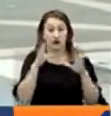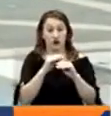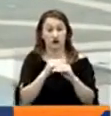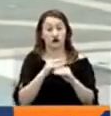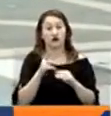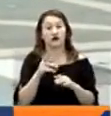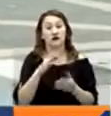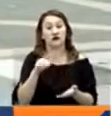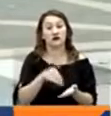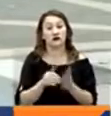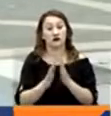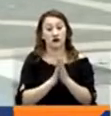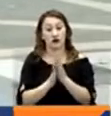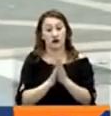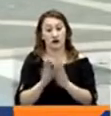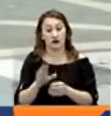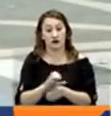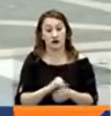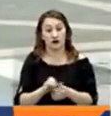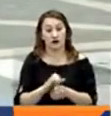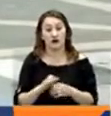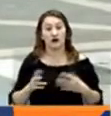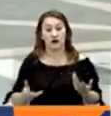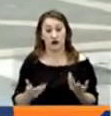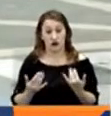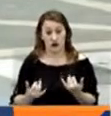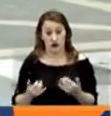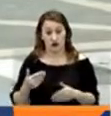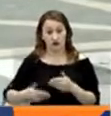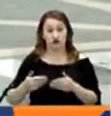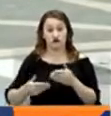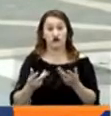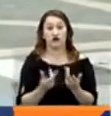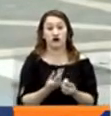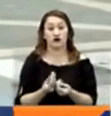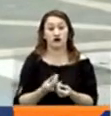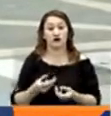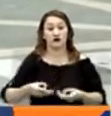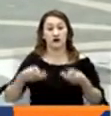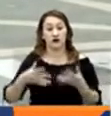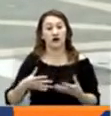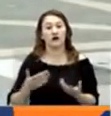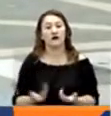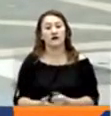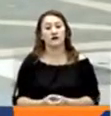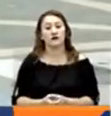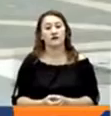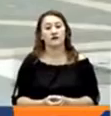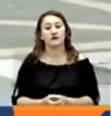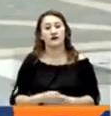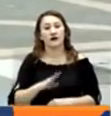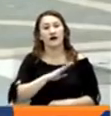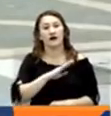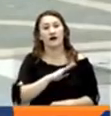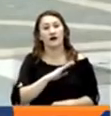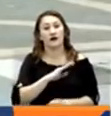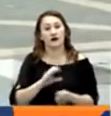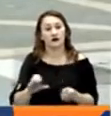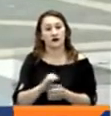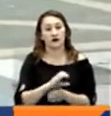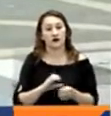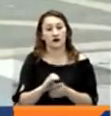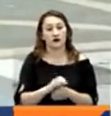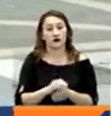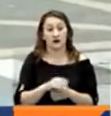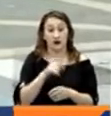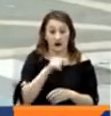de la ciudad. Precisamente a esta hora se adelanta ese consejo de seguridad que fue convocado por parte del alcalde de la ciudad frente a este y